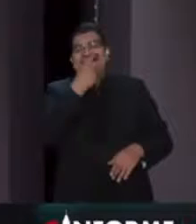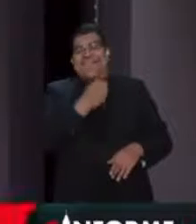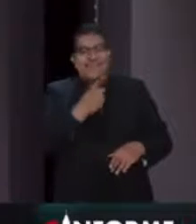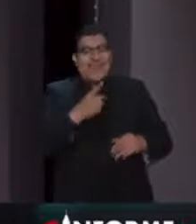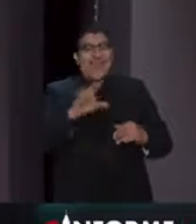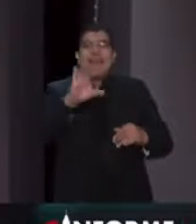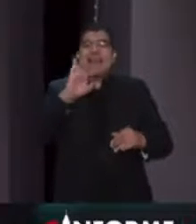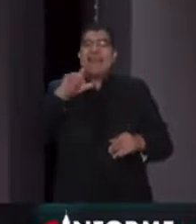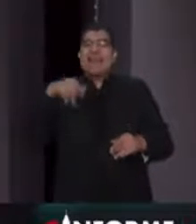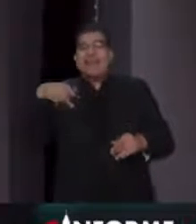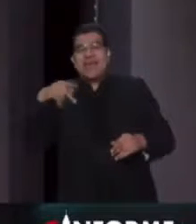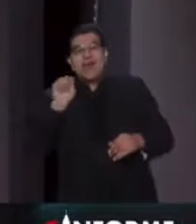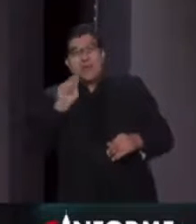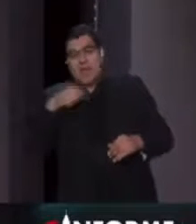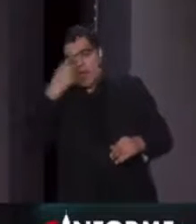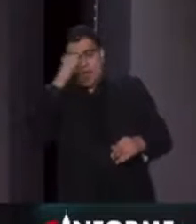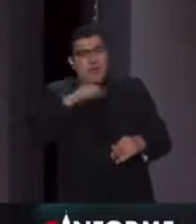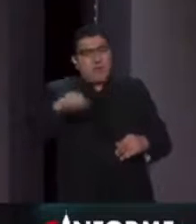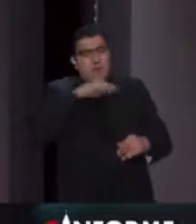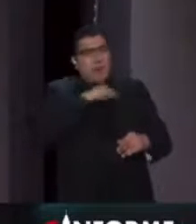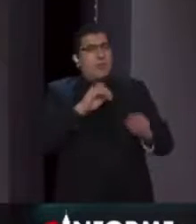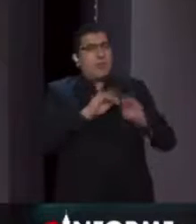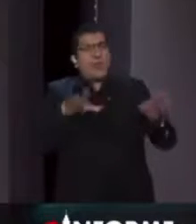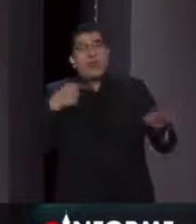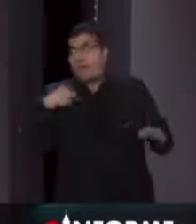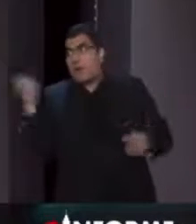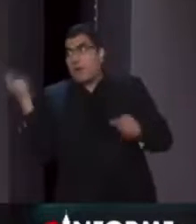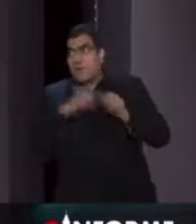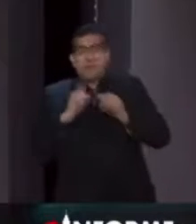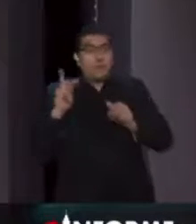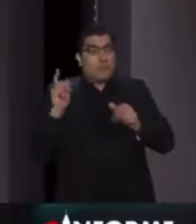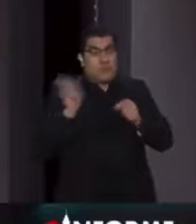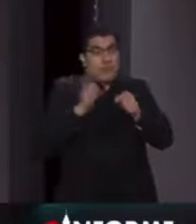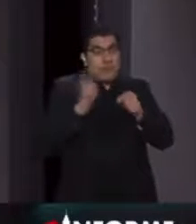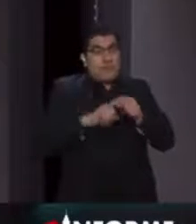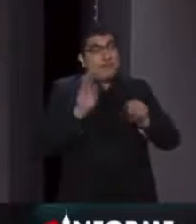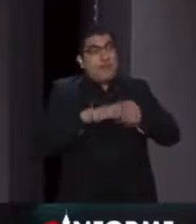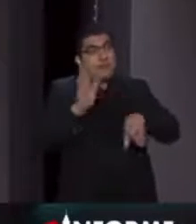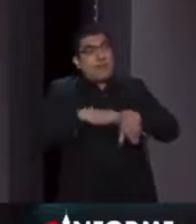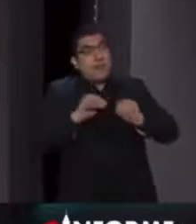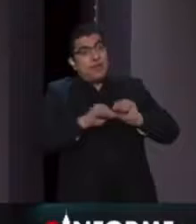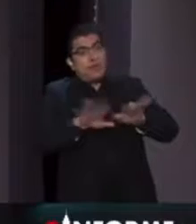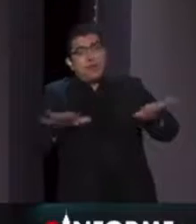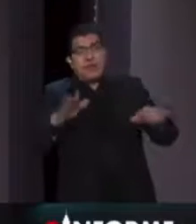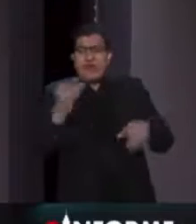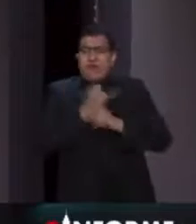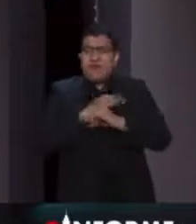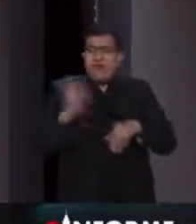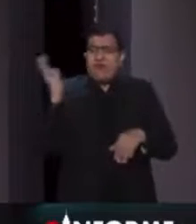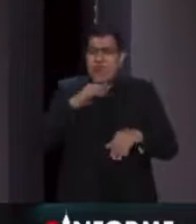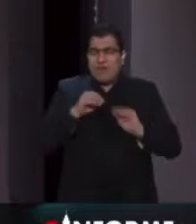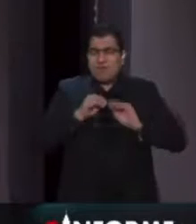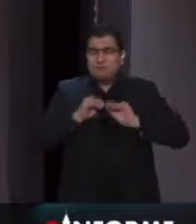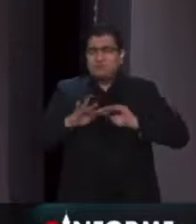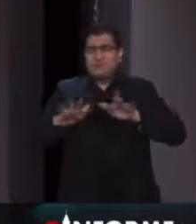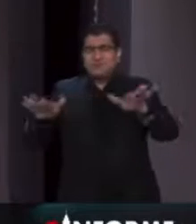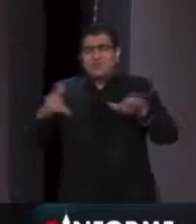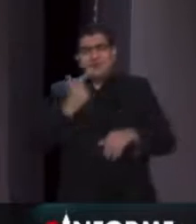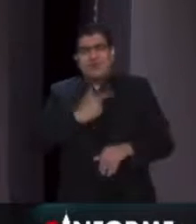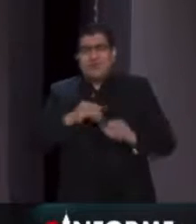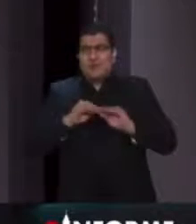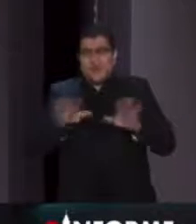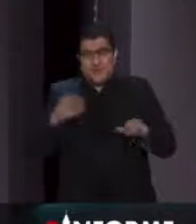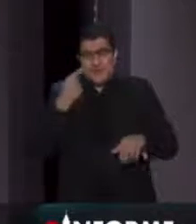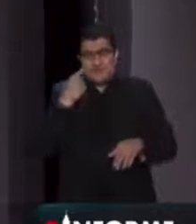de los clics está arruinando el periodismo por tener más visitas. Se comparte información pues falsa, y me gustaría entrar al tema de